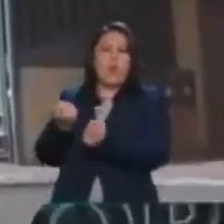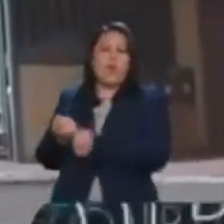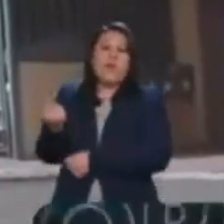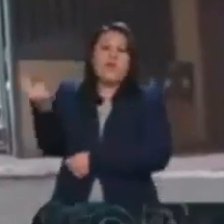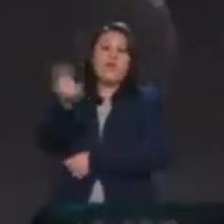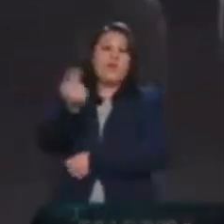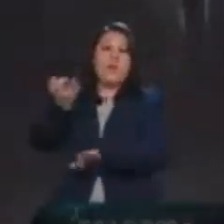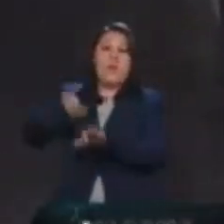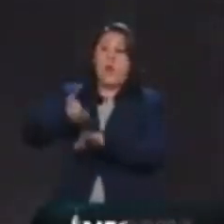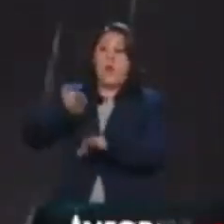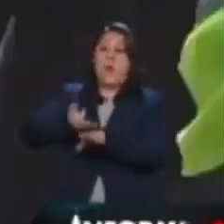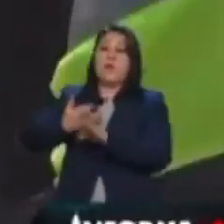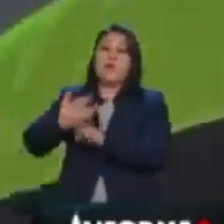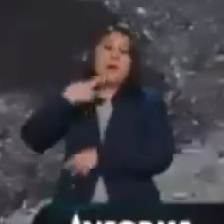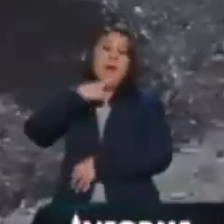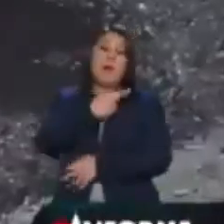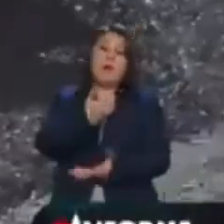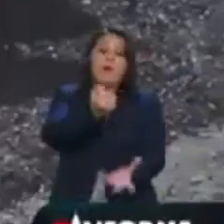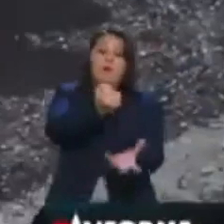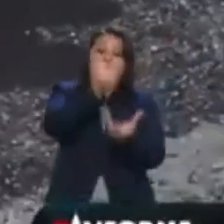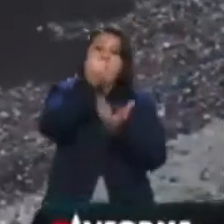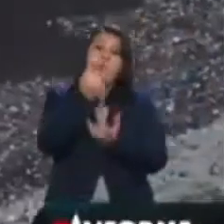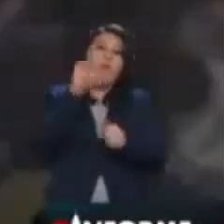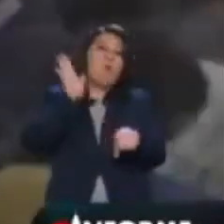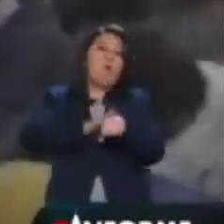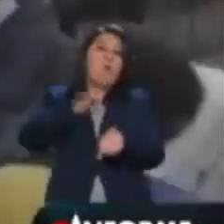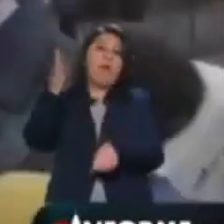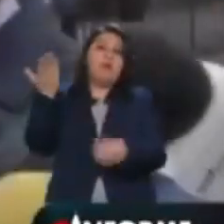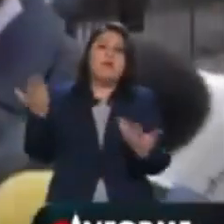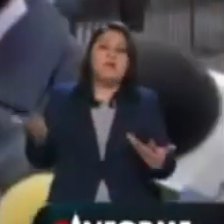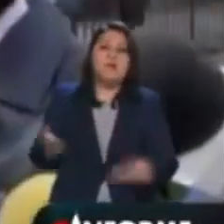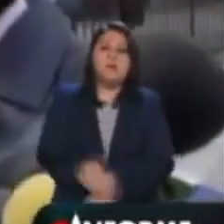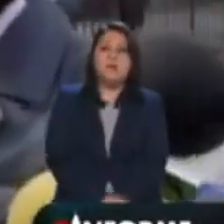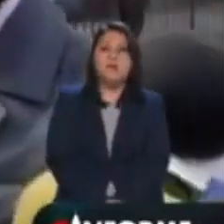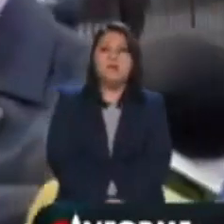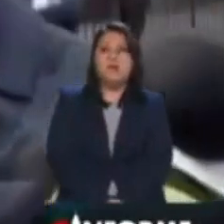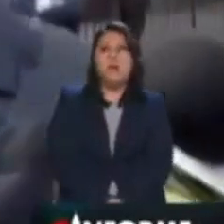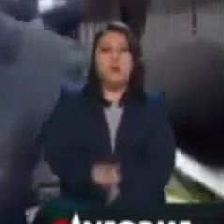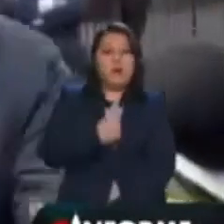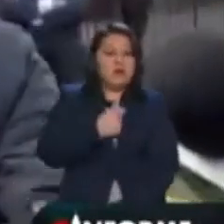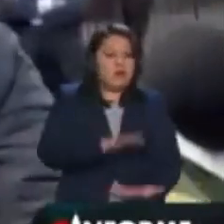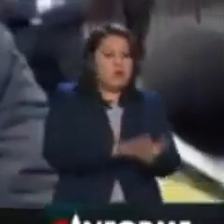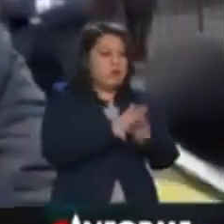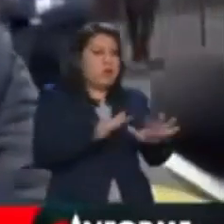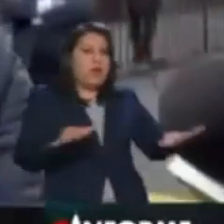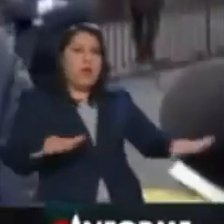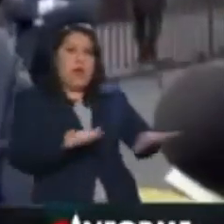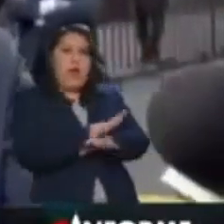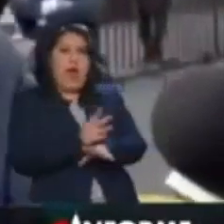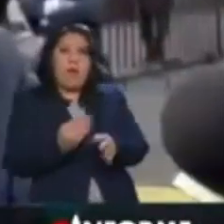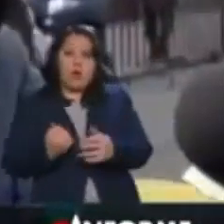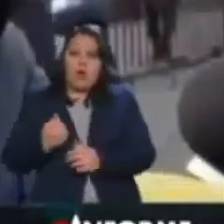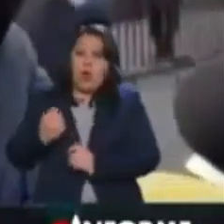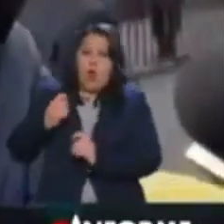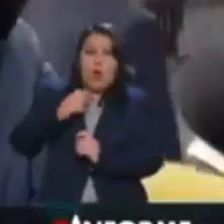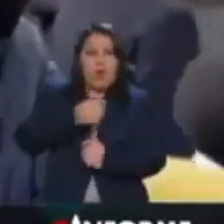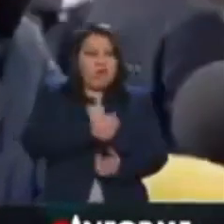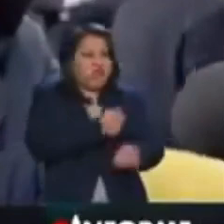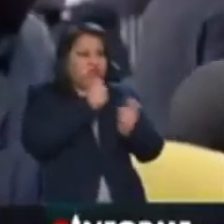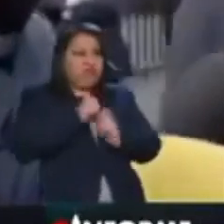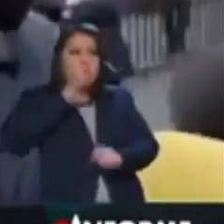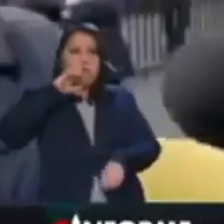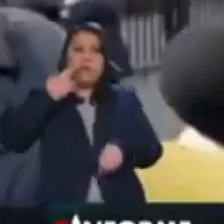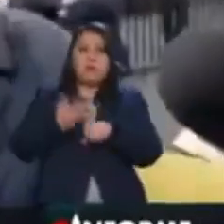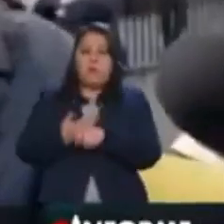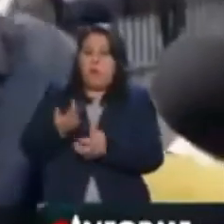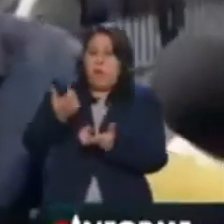iniciar su gestión con mayor presupuesto. Nosotros nos dejan deudas y un mensaje que insistimos muchísimo es que nos